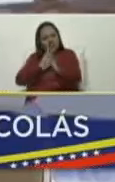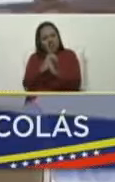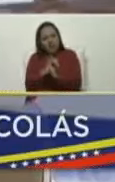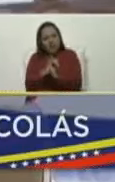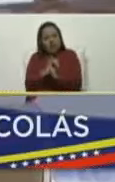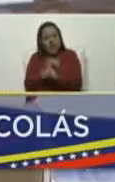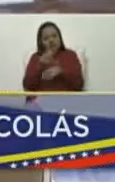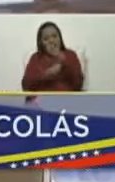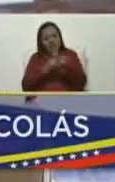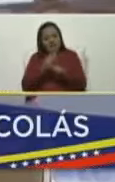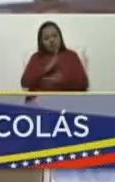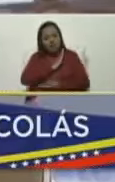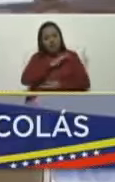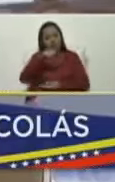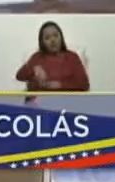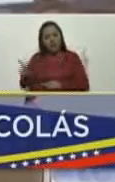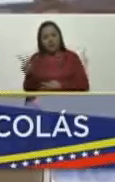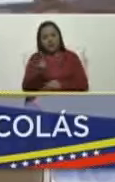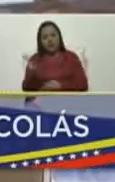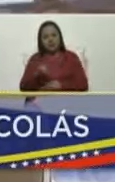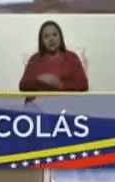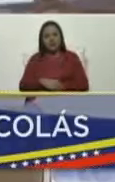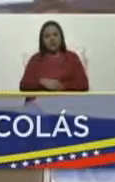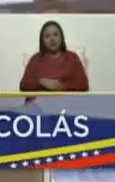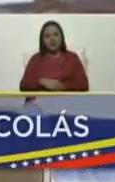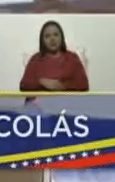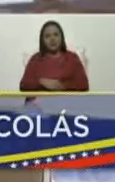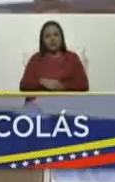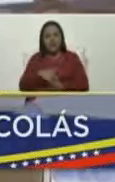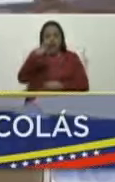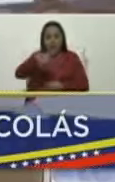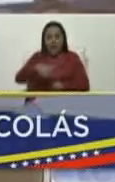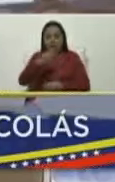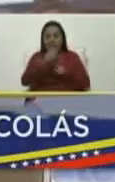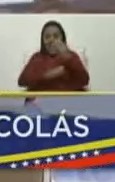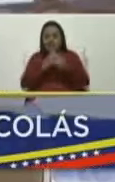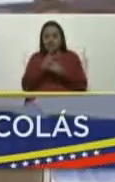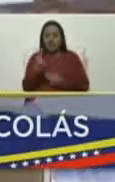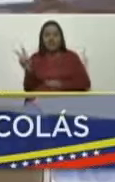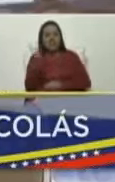lo hecho en Venezuela. Si es hecho en Venezuela,